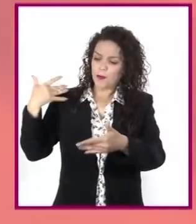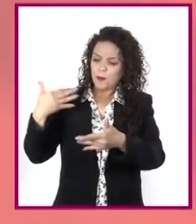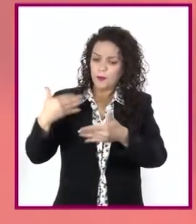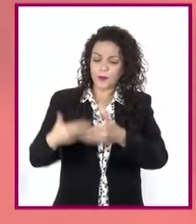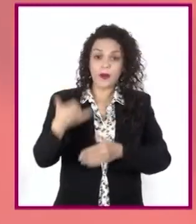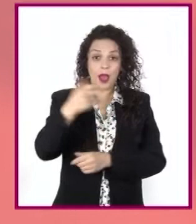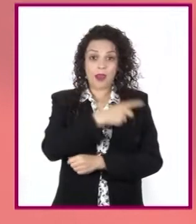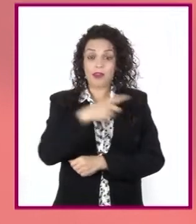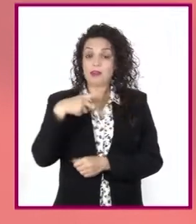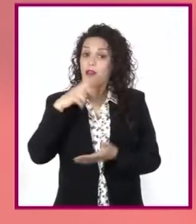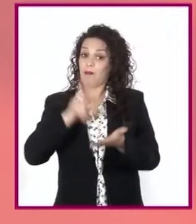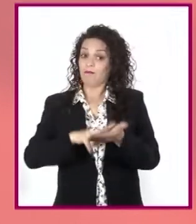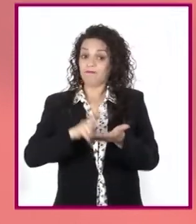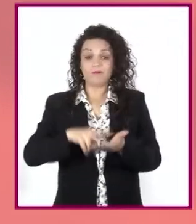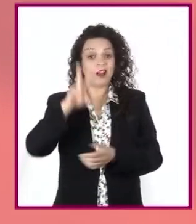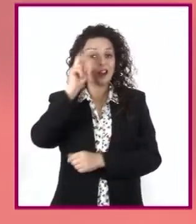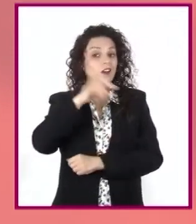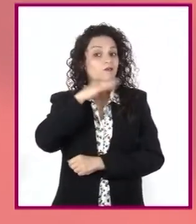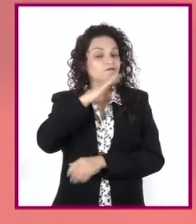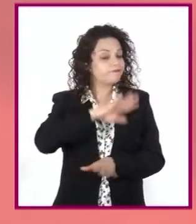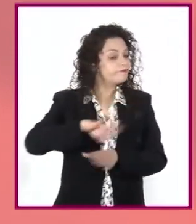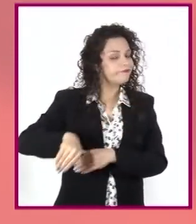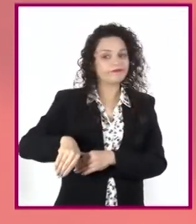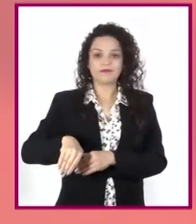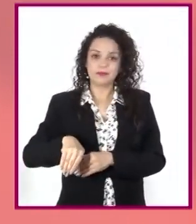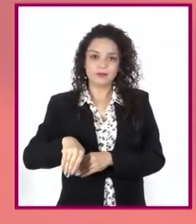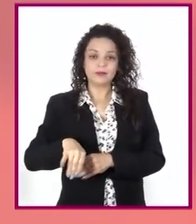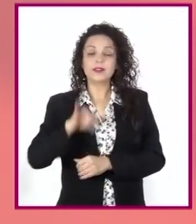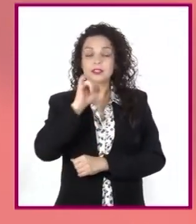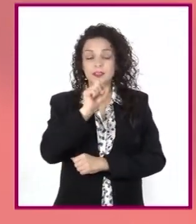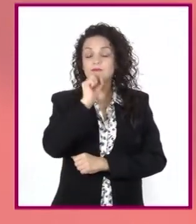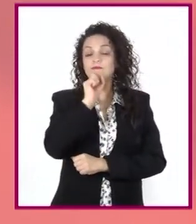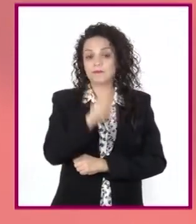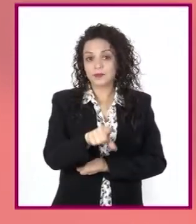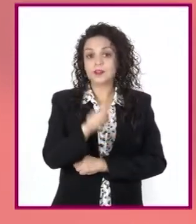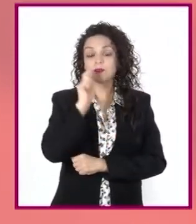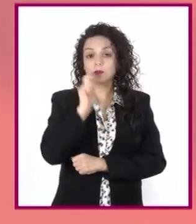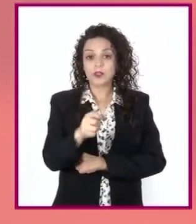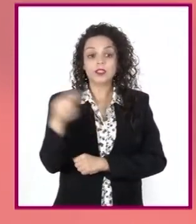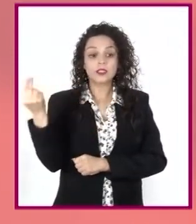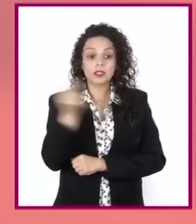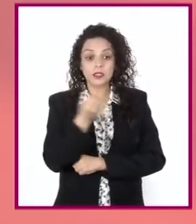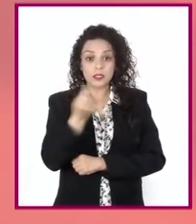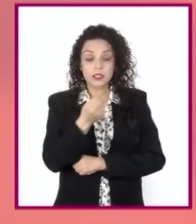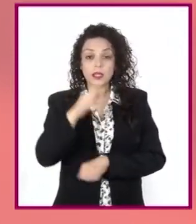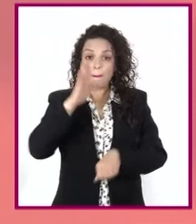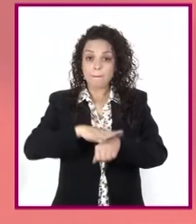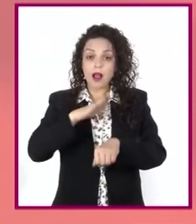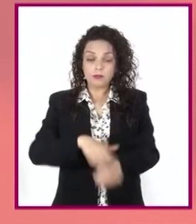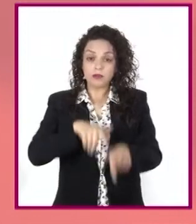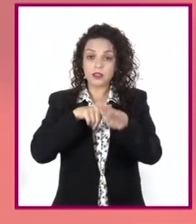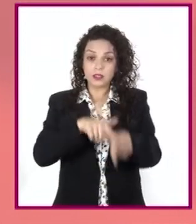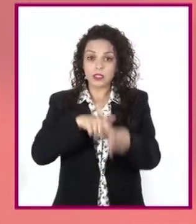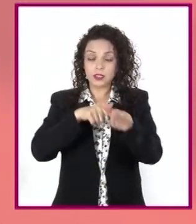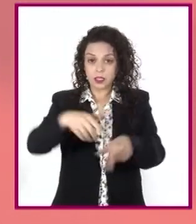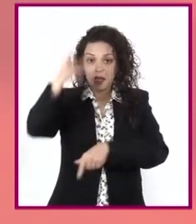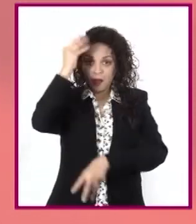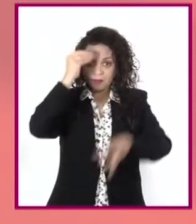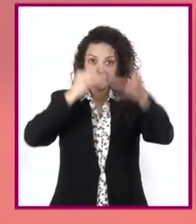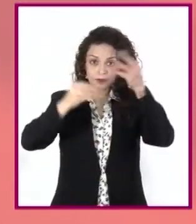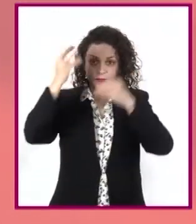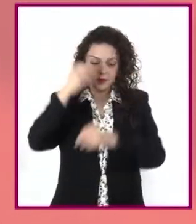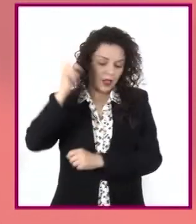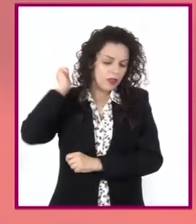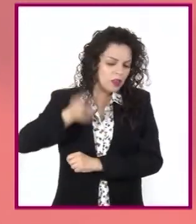valorar. También hay que mencionar que la construcción de conocimientos no para. Día a día muchos